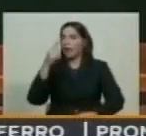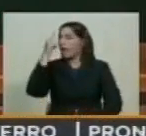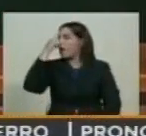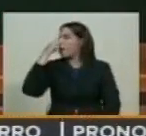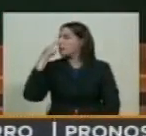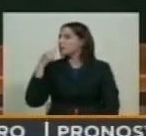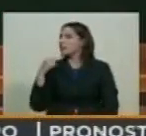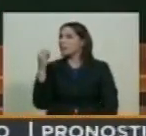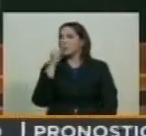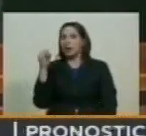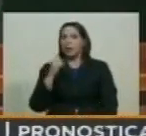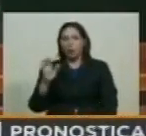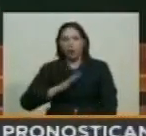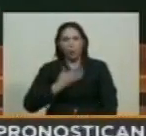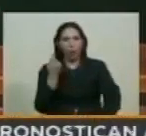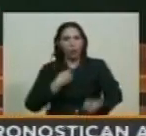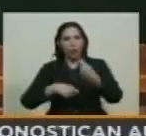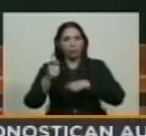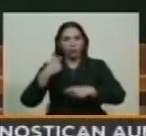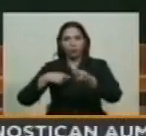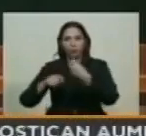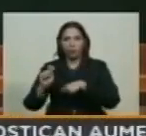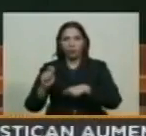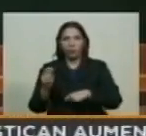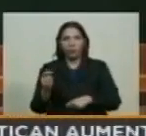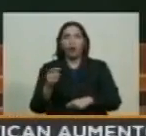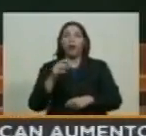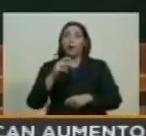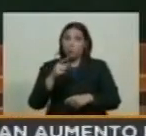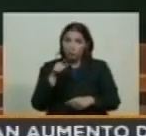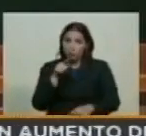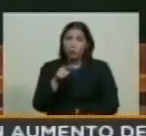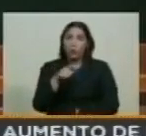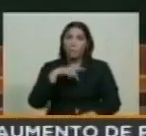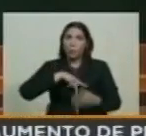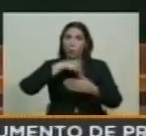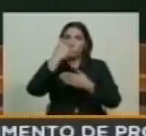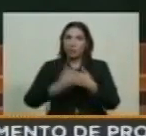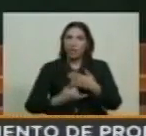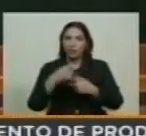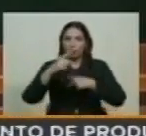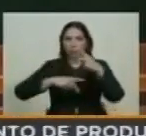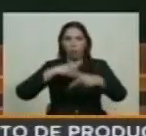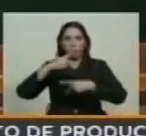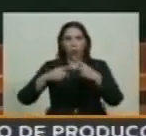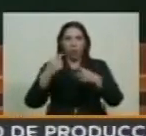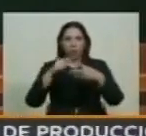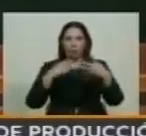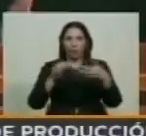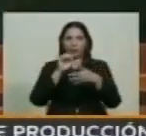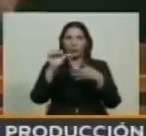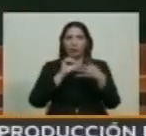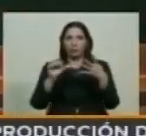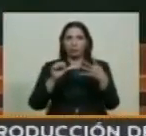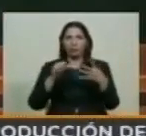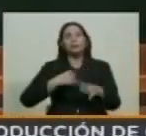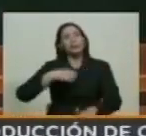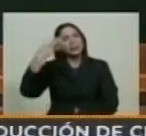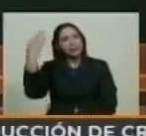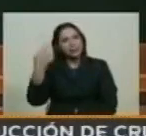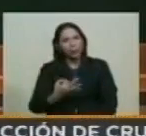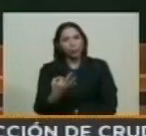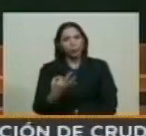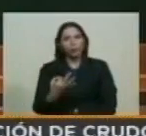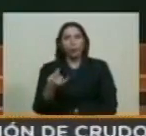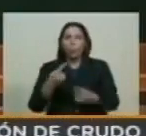ustedes comercializar los productos y los proyectos productivos en las distintas áreas. Estoy segura que será